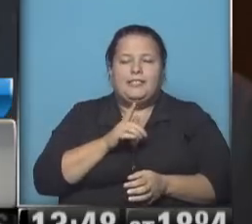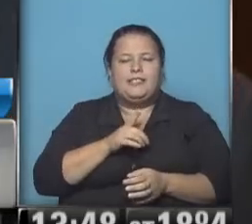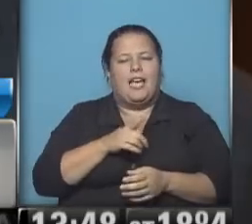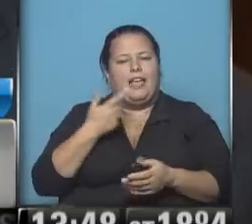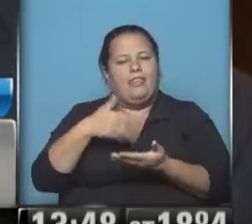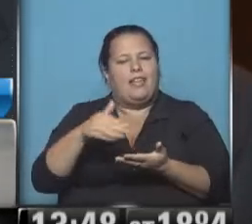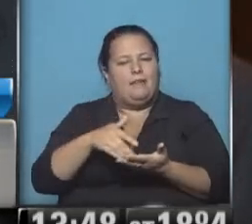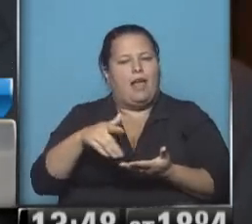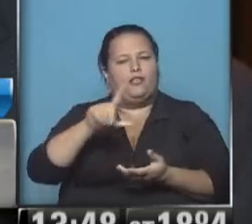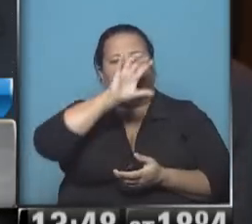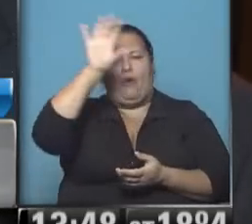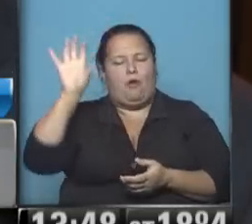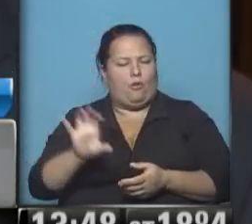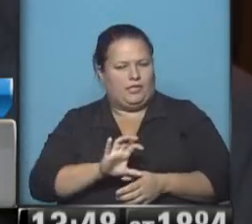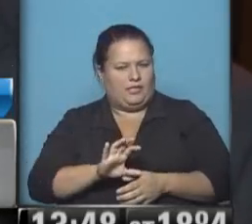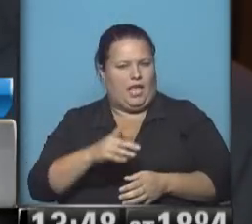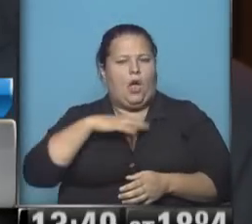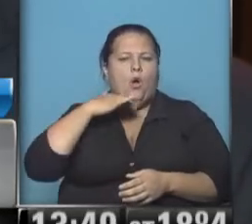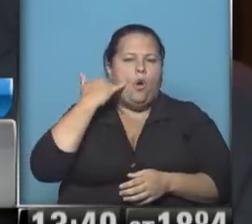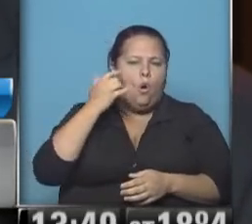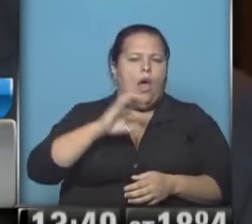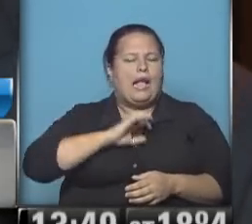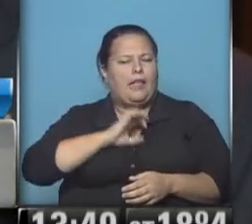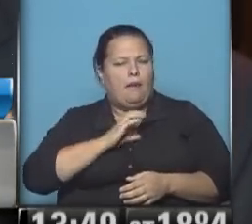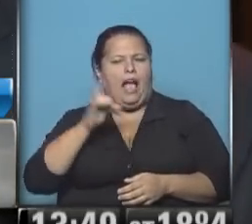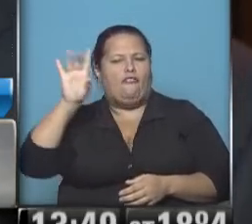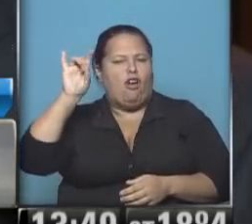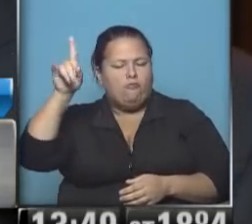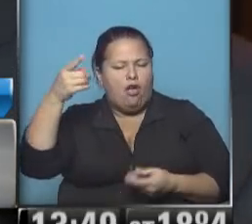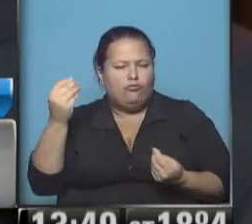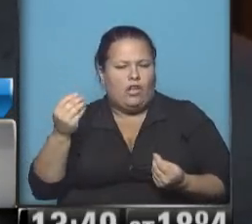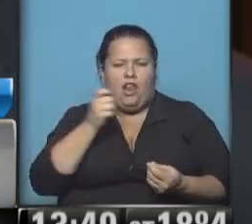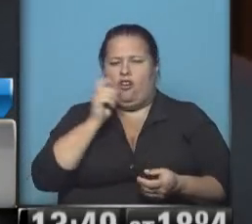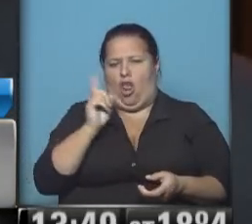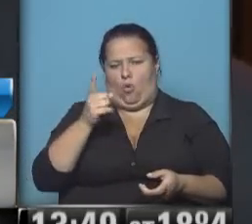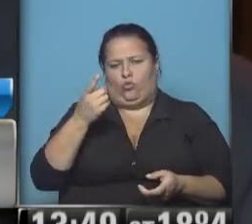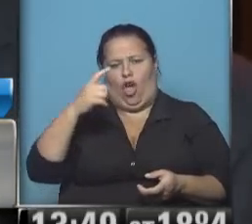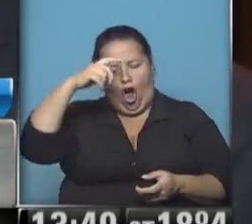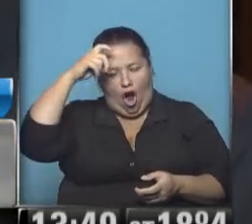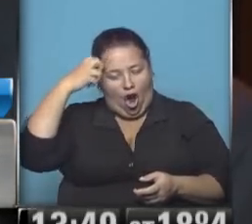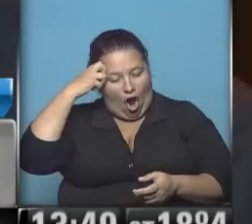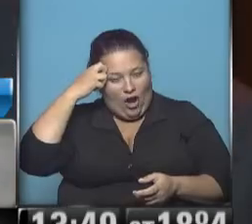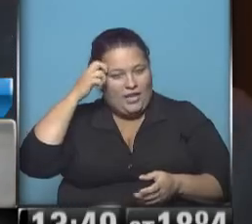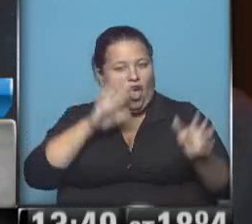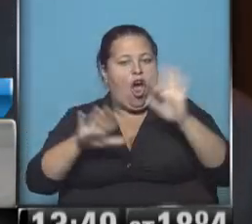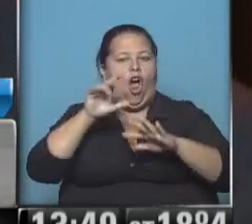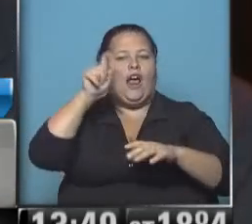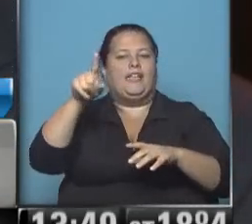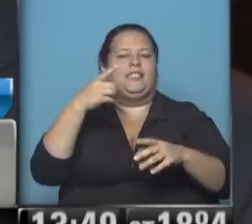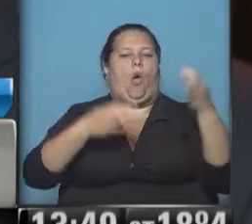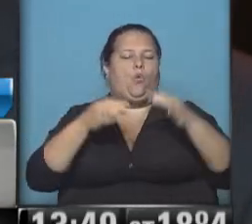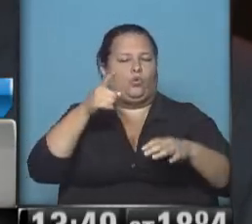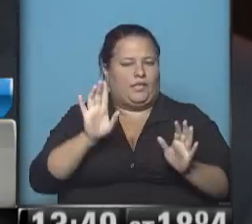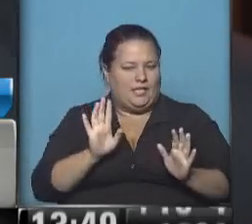Clara discriminación con el resto de las provincias a un jujeño un catamarqueño un formoseño no le gustaría que el congreso de la nación le organice su servicio de